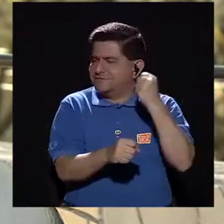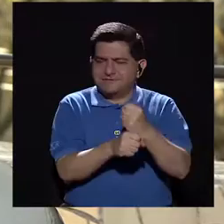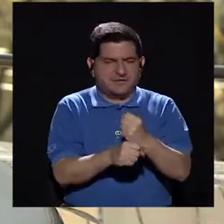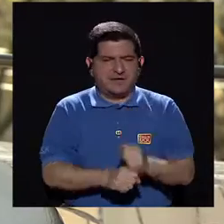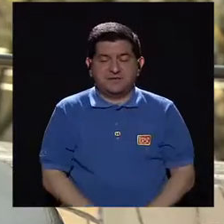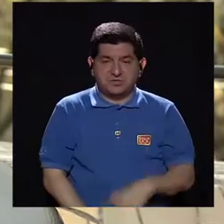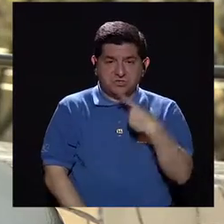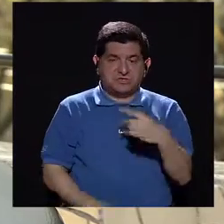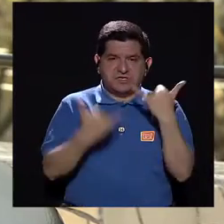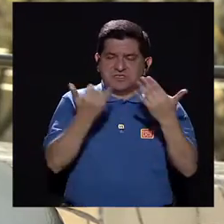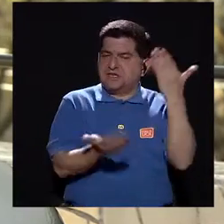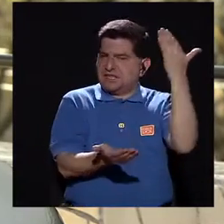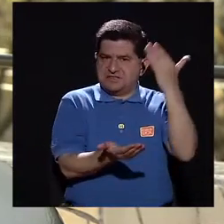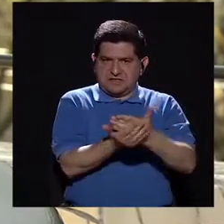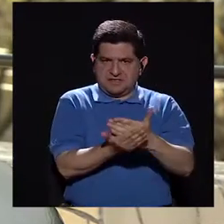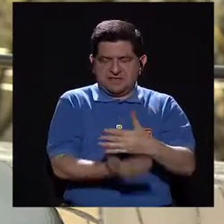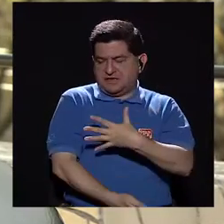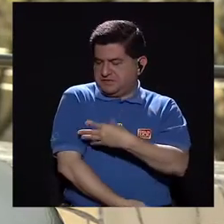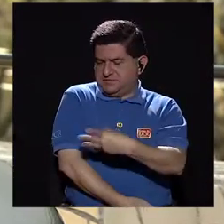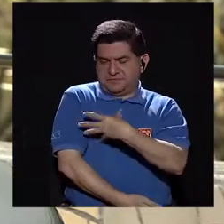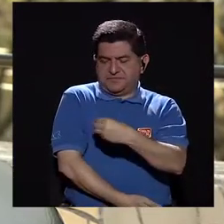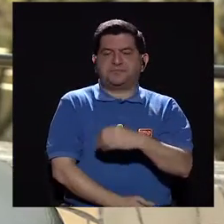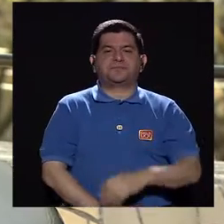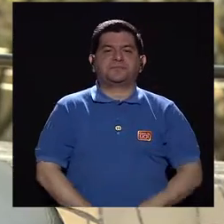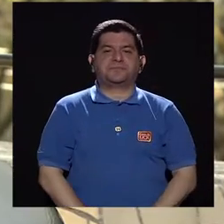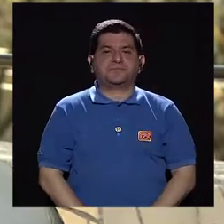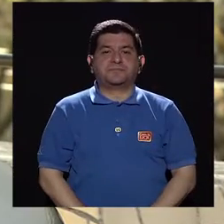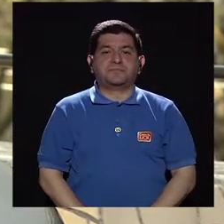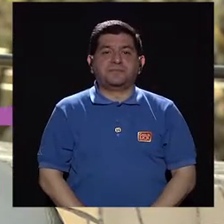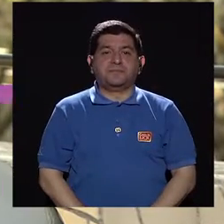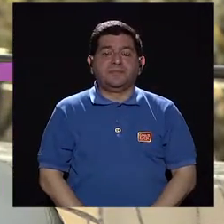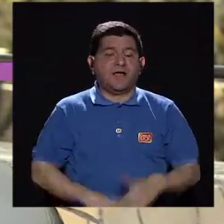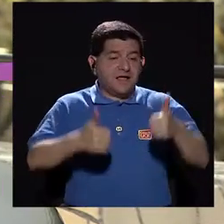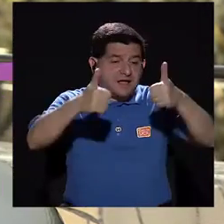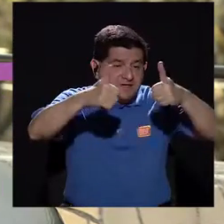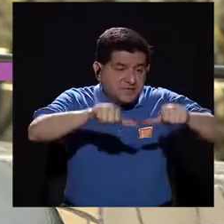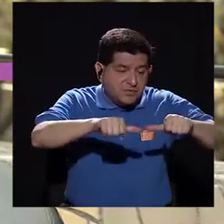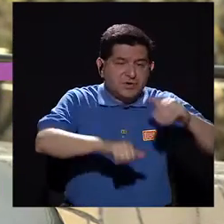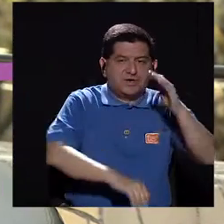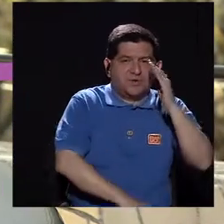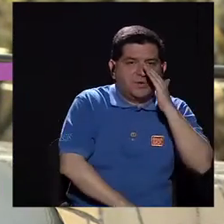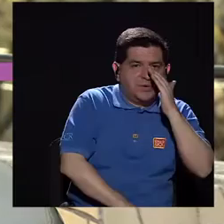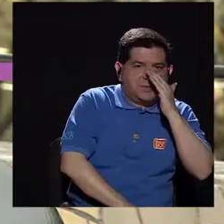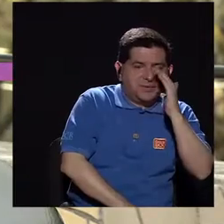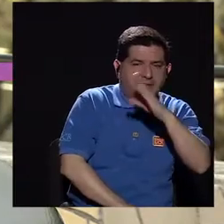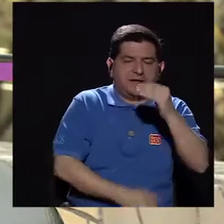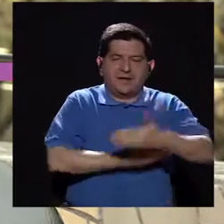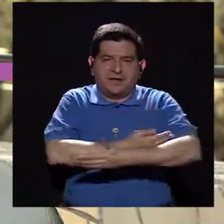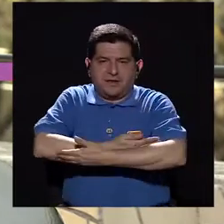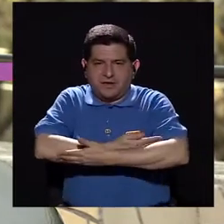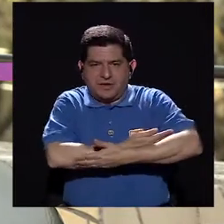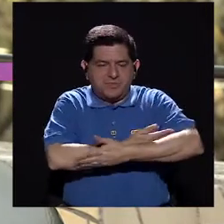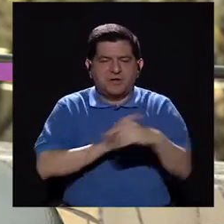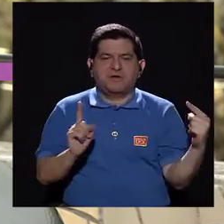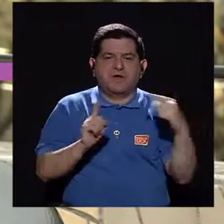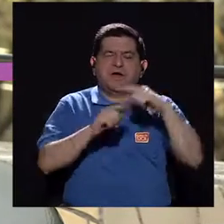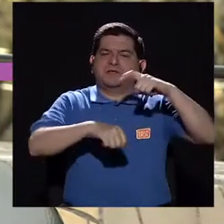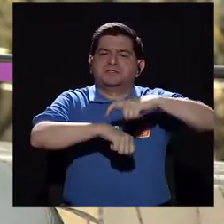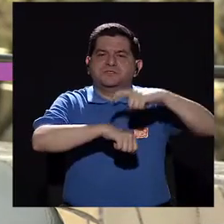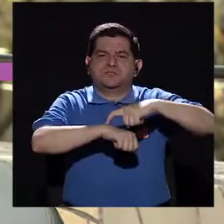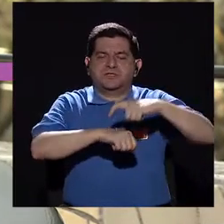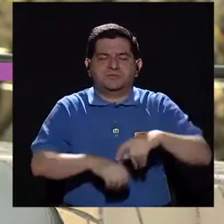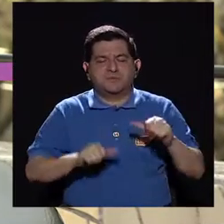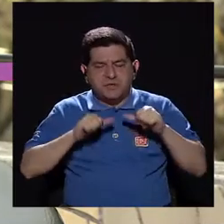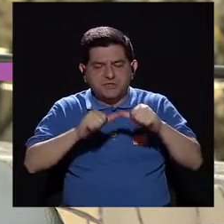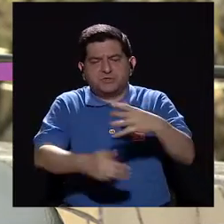el momento en que diga hasta aquí llega la leche materna. Es un acuerdo entre mamá y bebé hasta